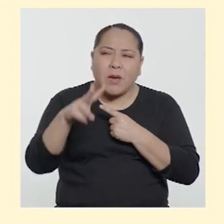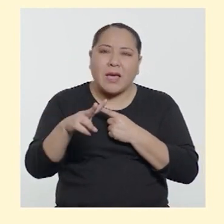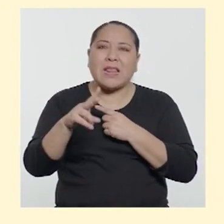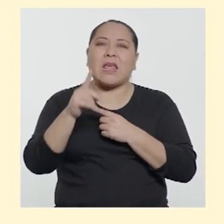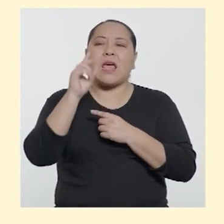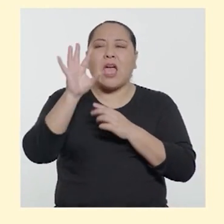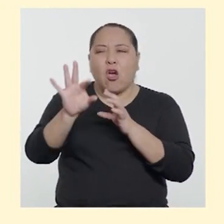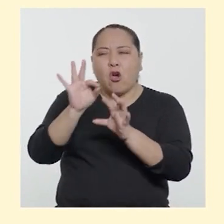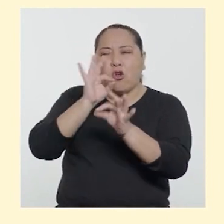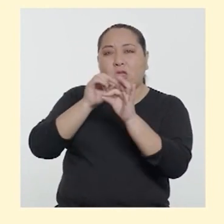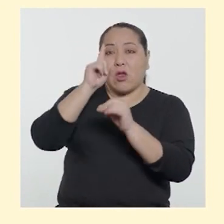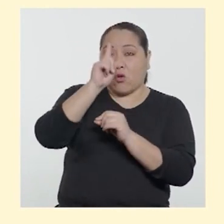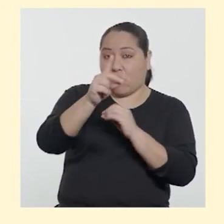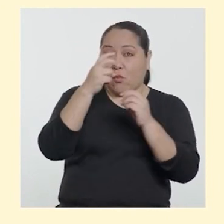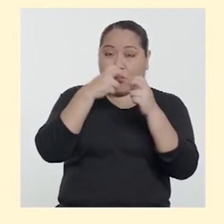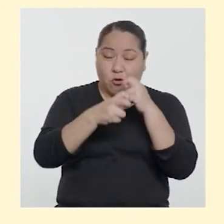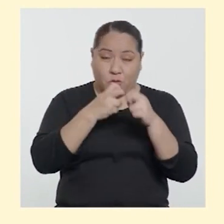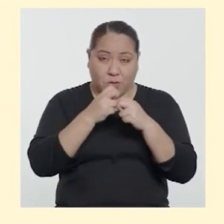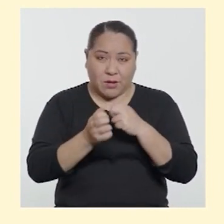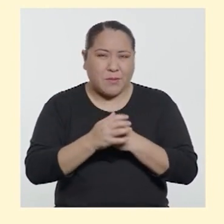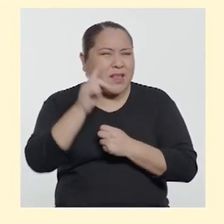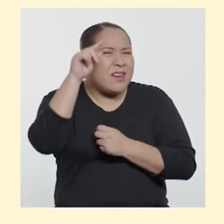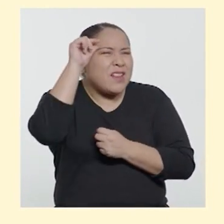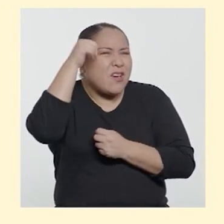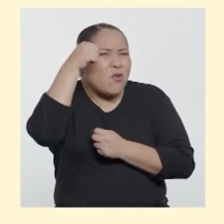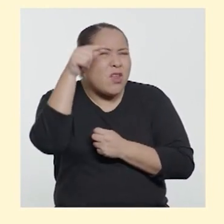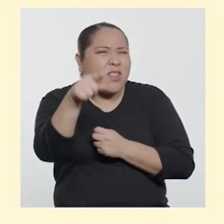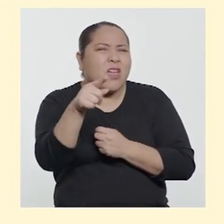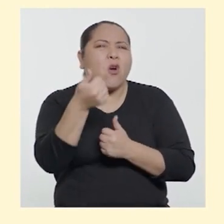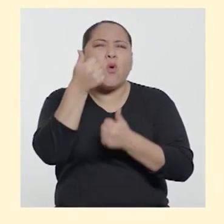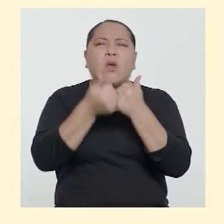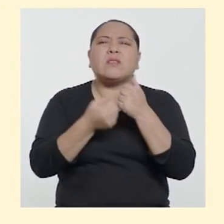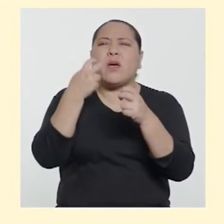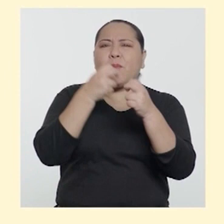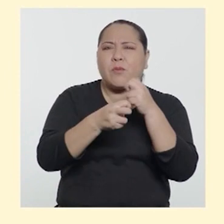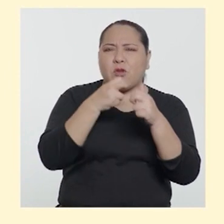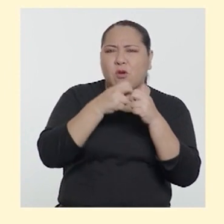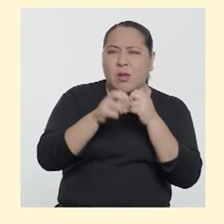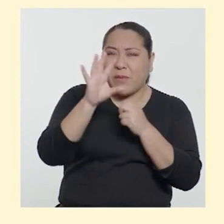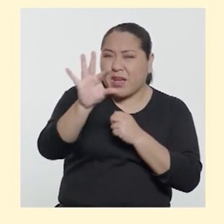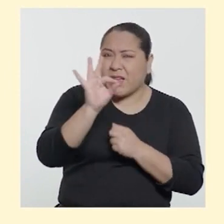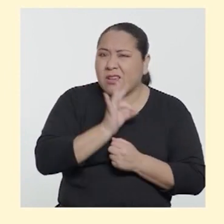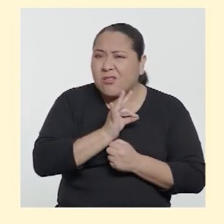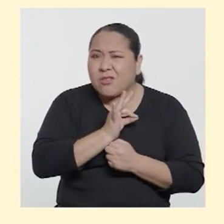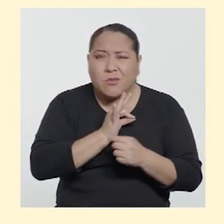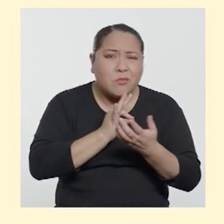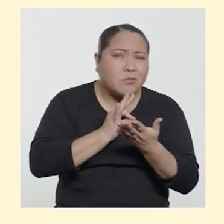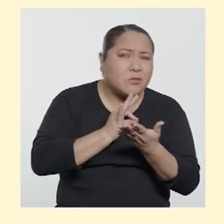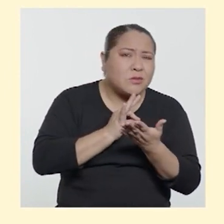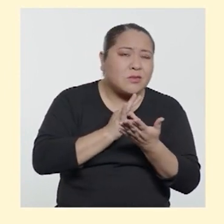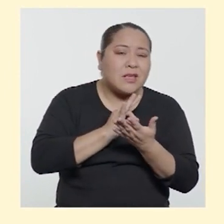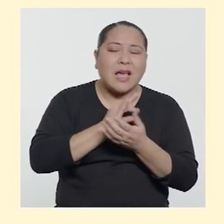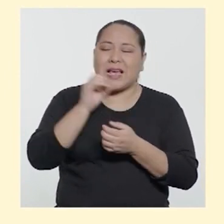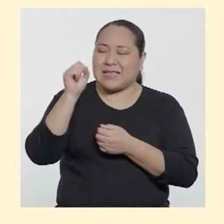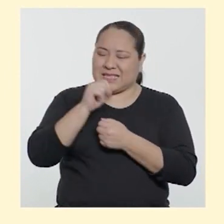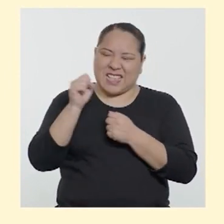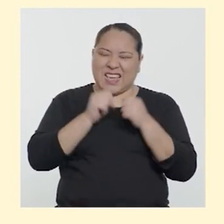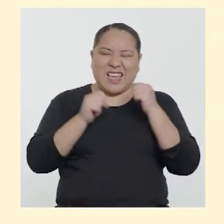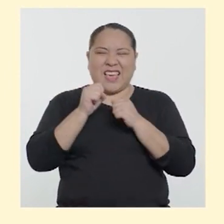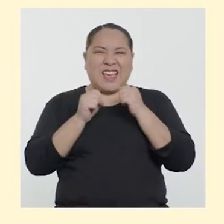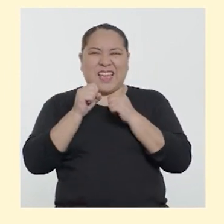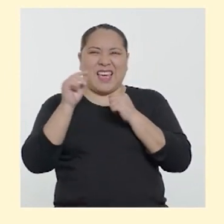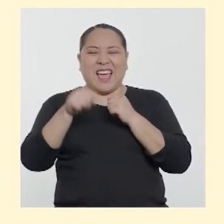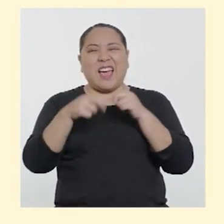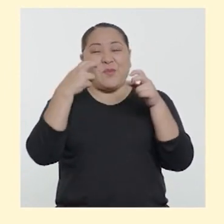era identificar un problema. ¿Recuerdan cuál fue el problema que identificamos? ¡Claro que